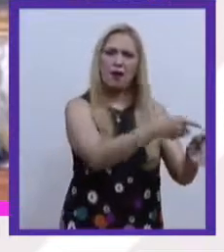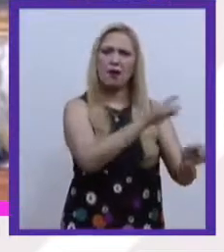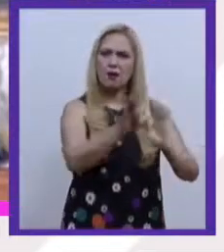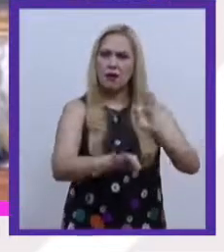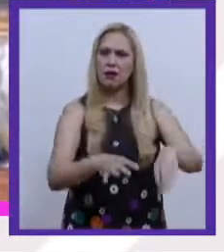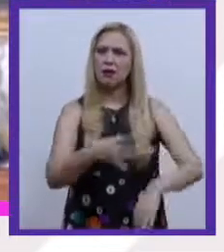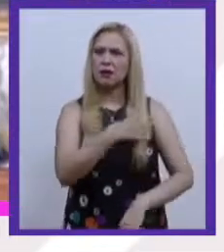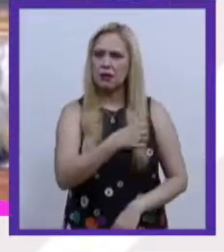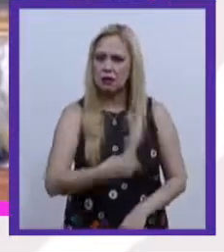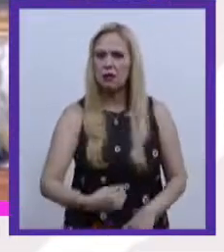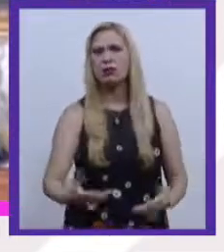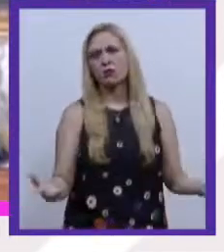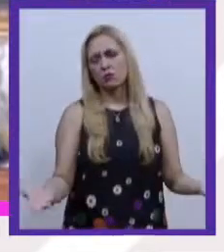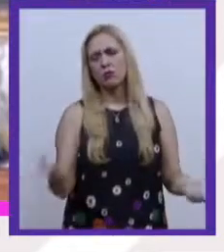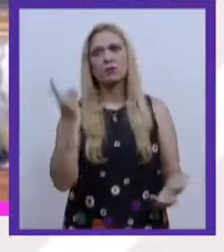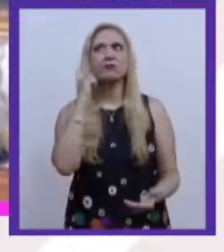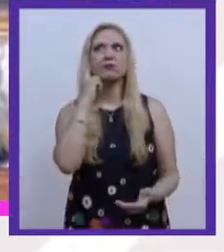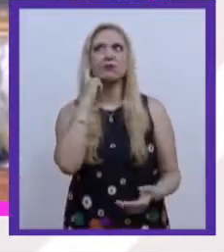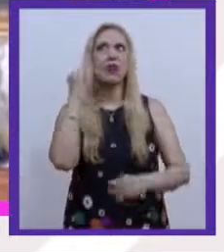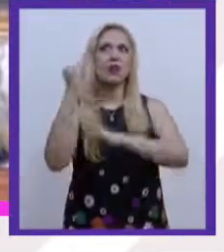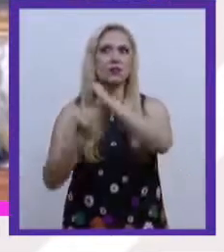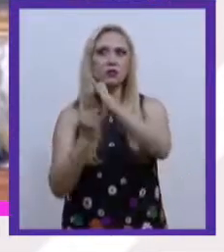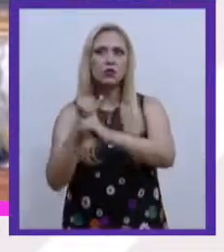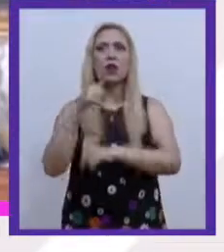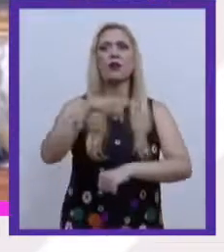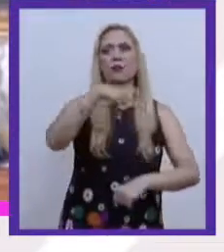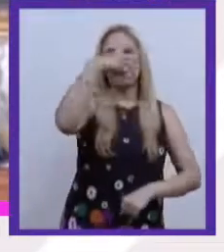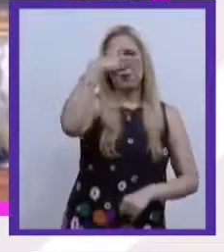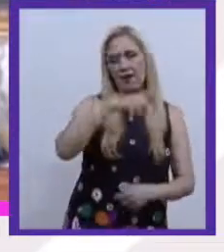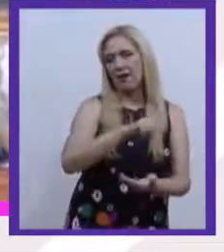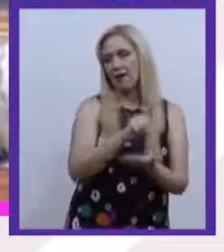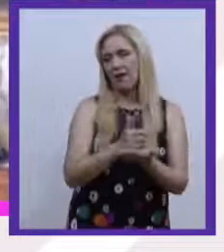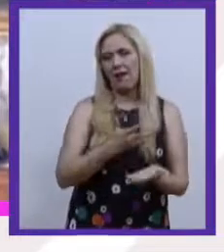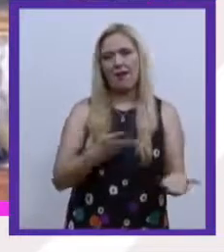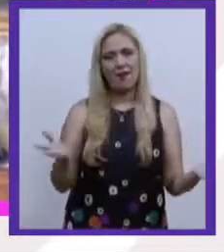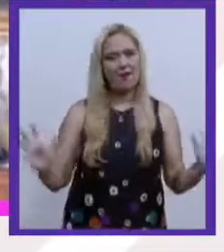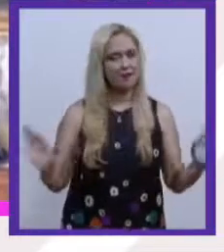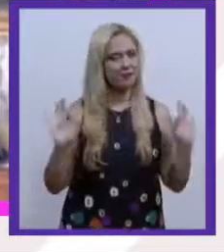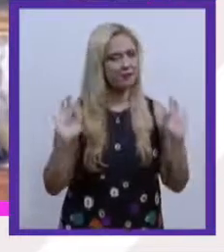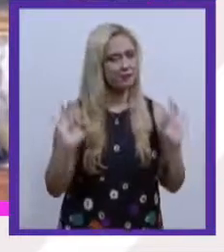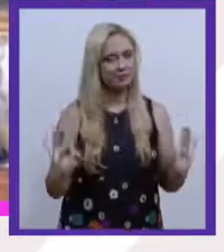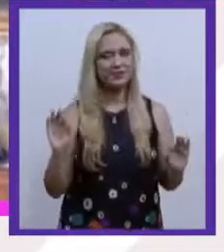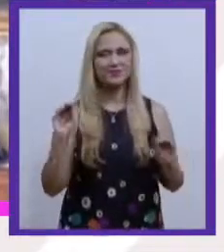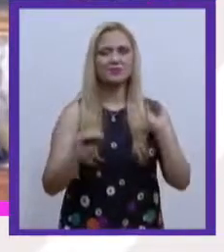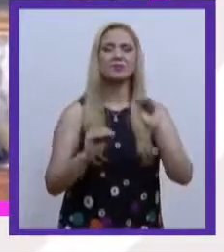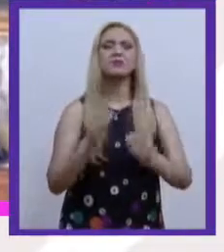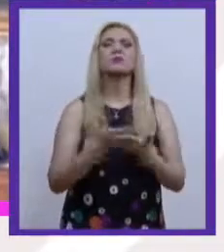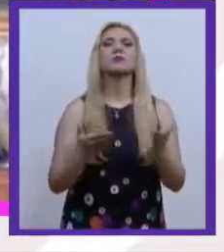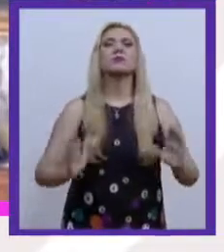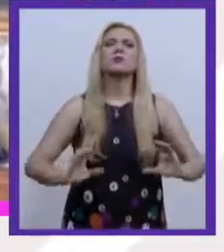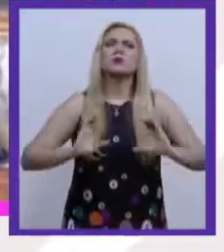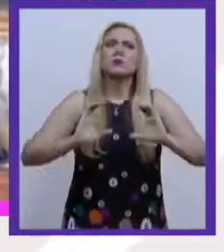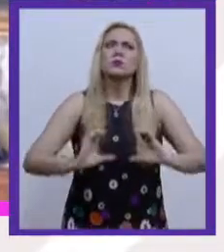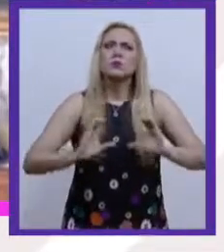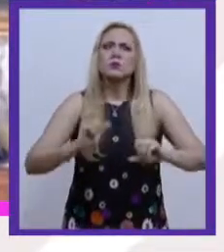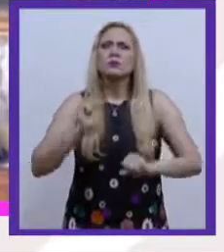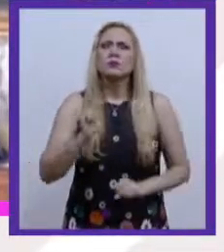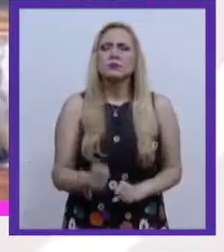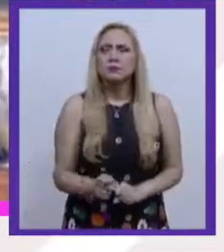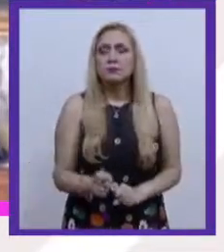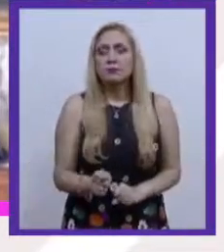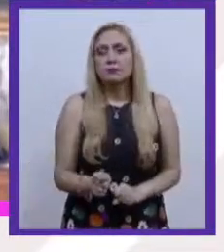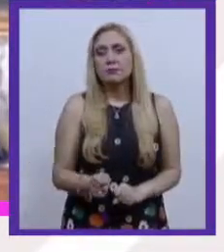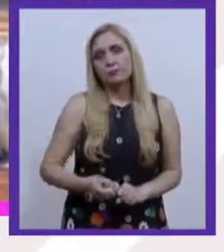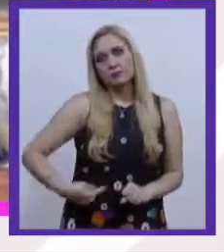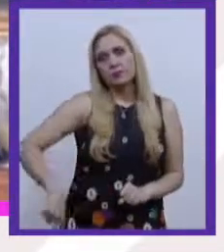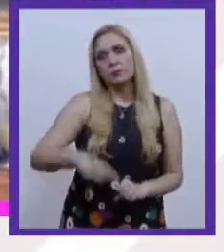prácticas nacionales e internacionales. Entre algunos pendientes de la materia, en materia de cuidados, se encuentran la organización social